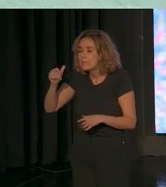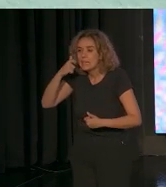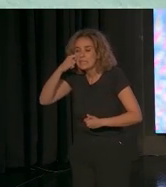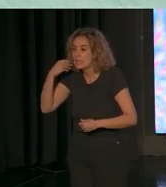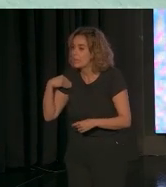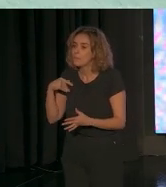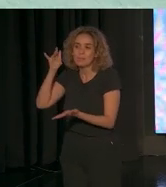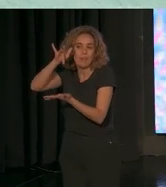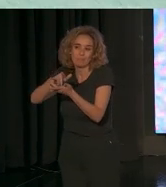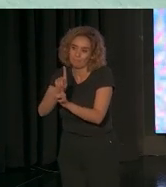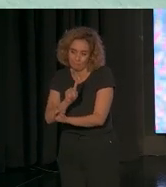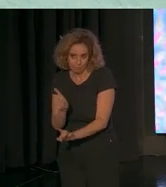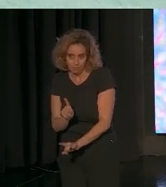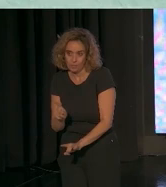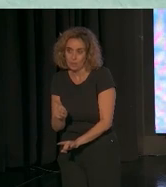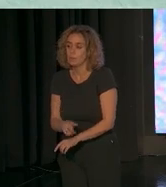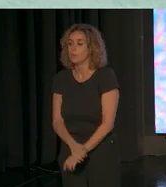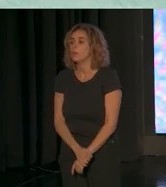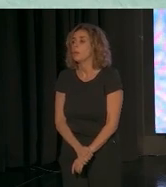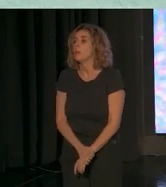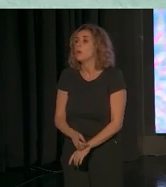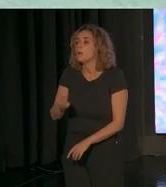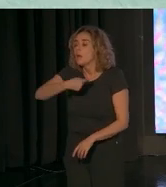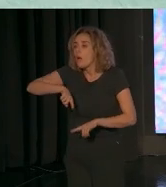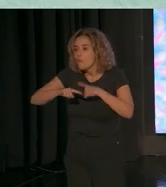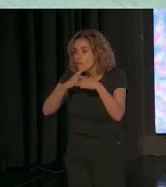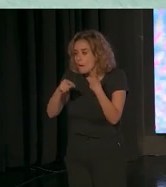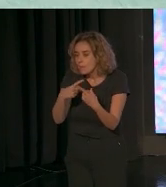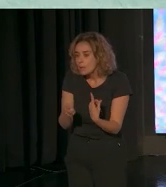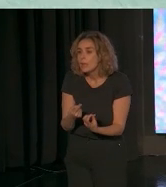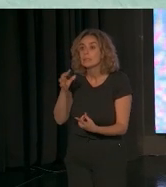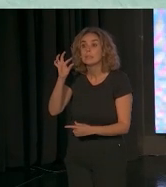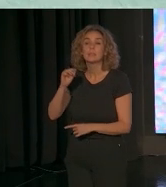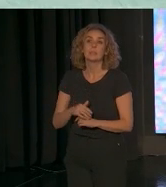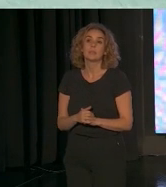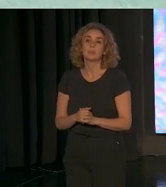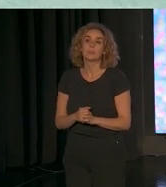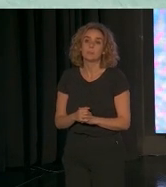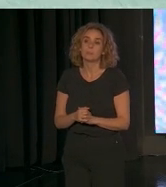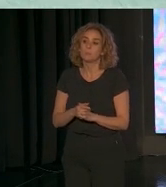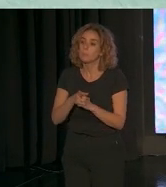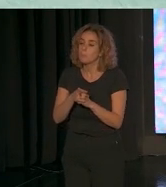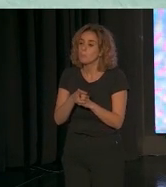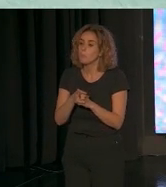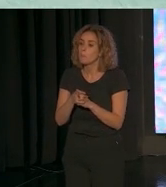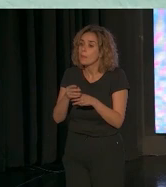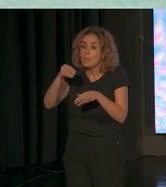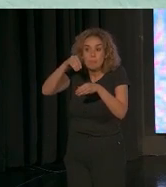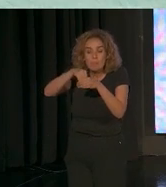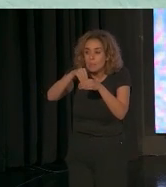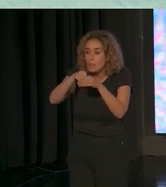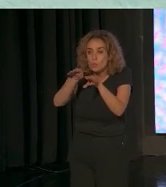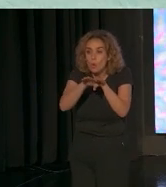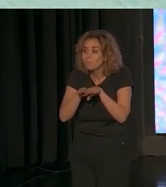realidad en la pandemia, en la teleintervención, y no todas las familias tienen iguales composiciones. Aquí